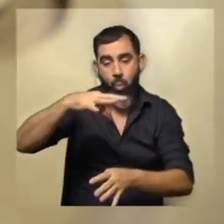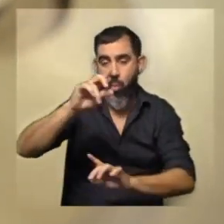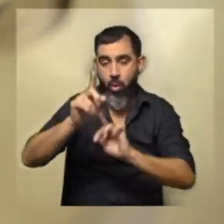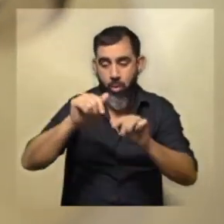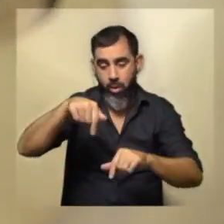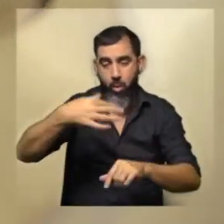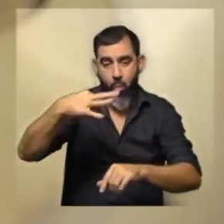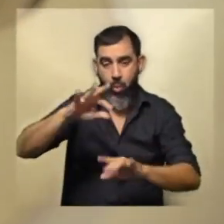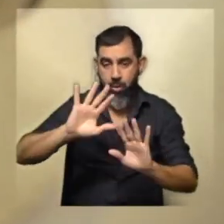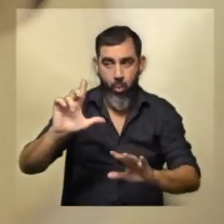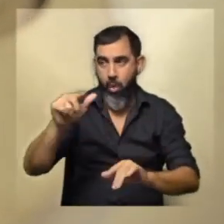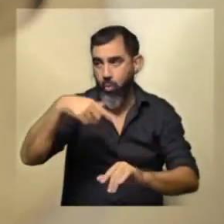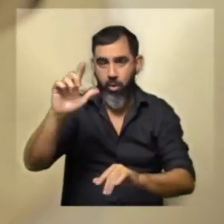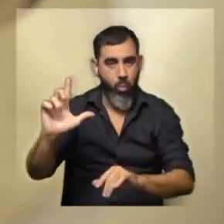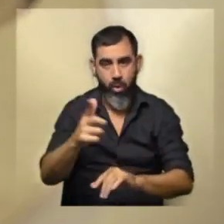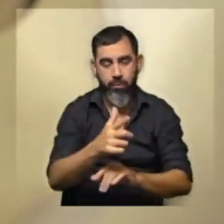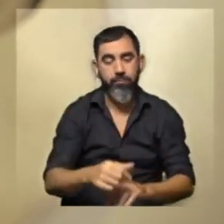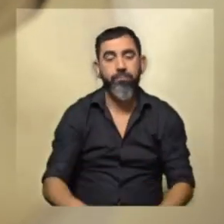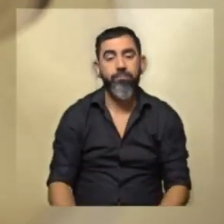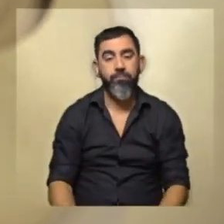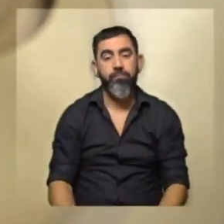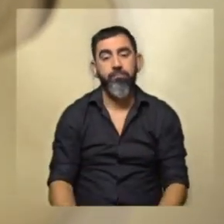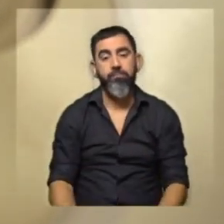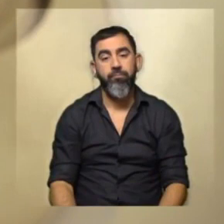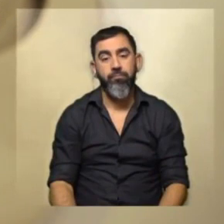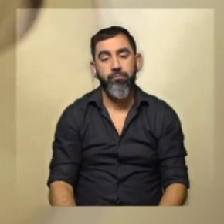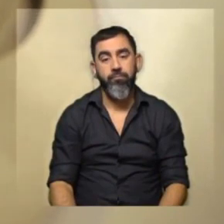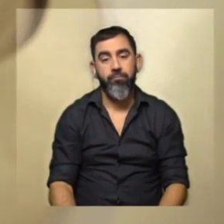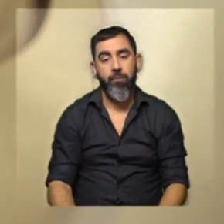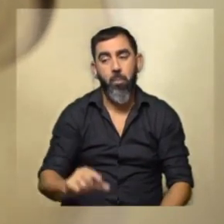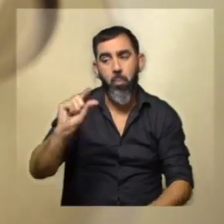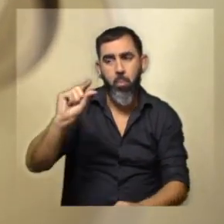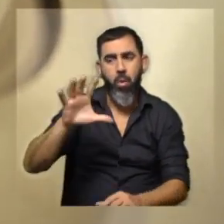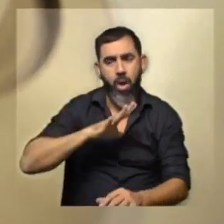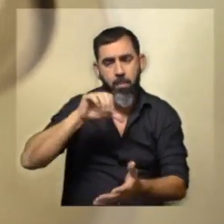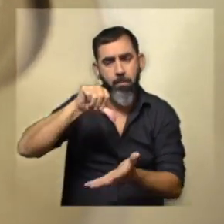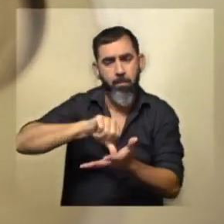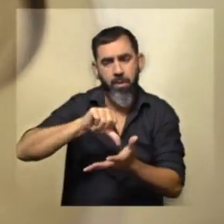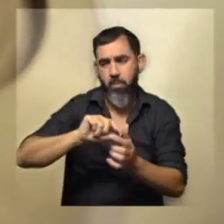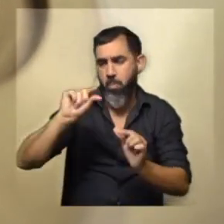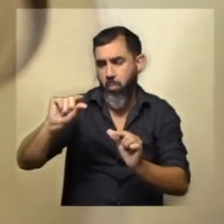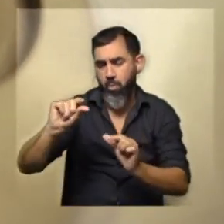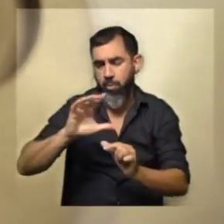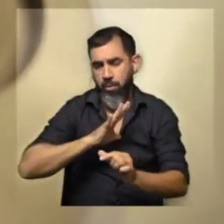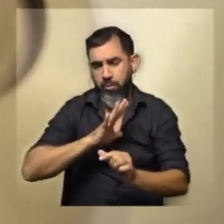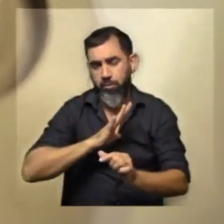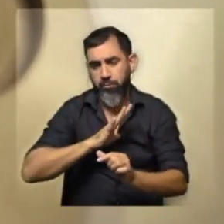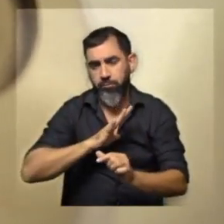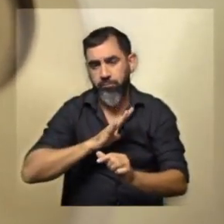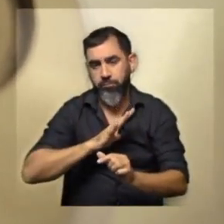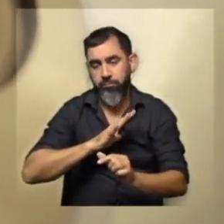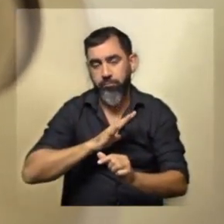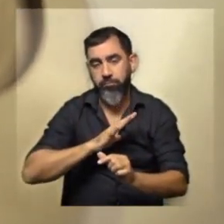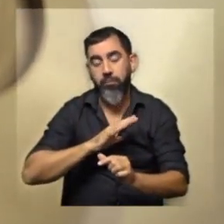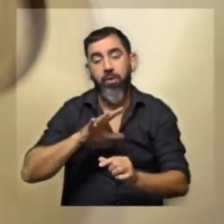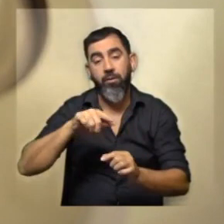universidad y es de los pocos que hay en el país. Se lo adquirió con la prestación